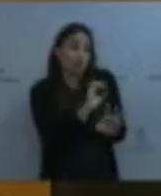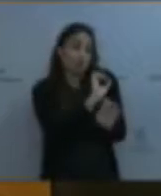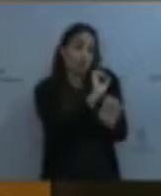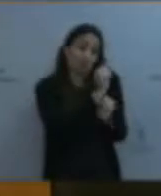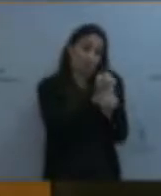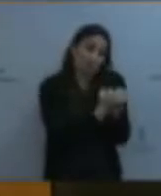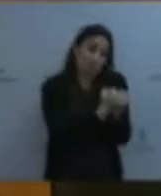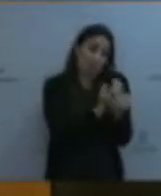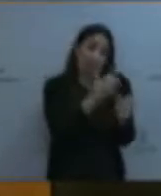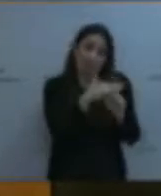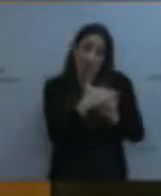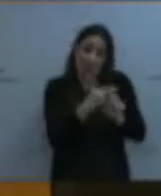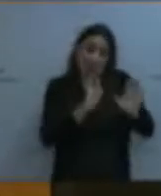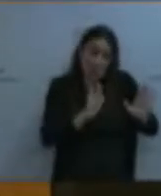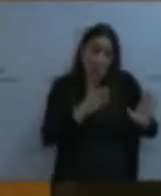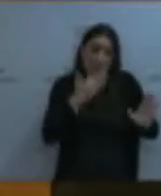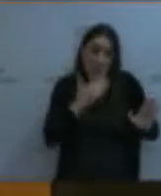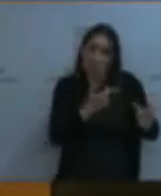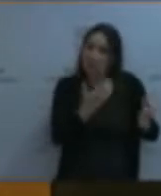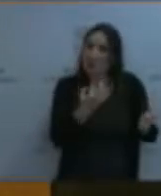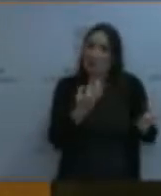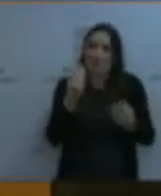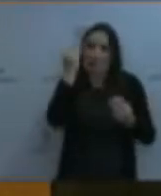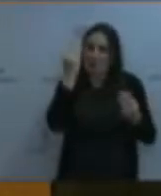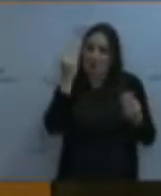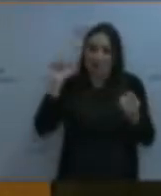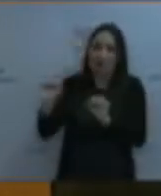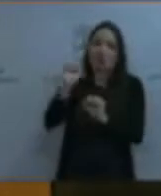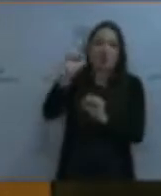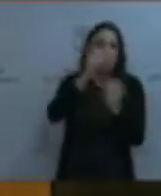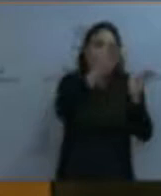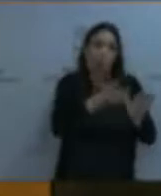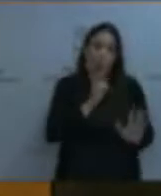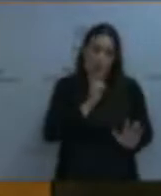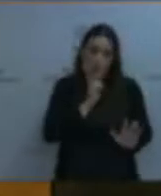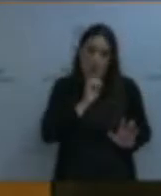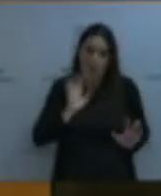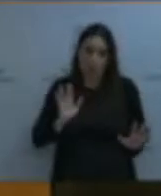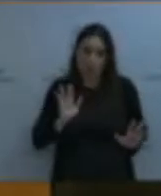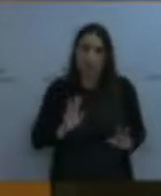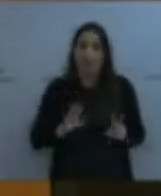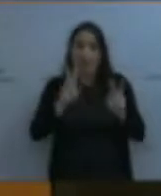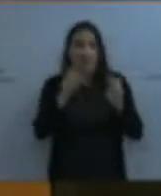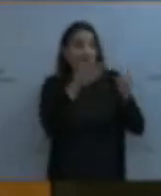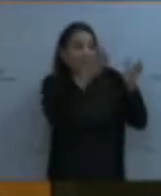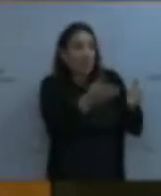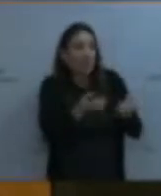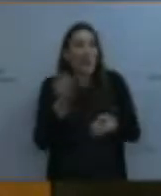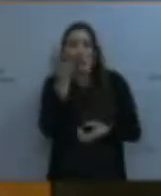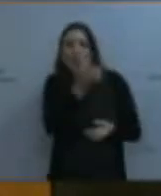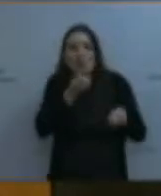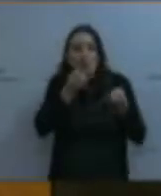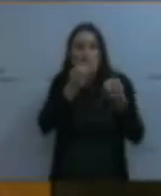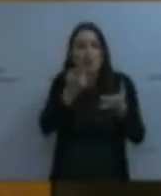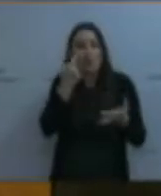situación, iría comprando un chubasquero que lo tape bien. Y en cuanto al cuento que cuenta, revise cómo lo